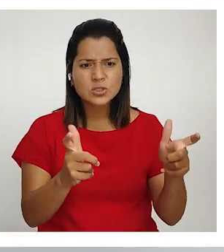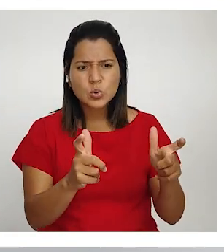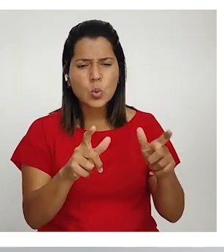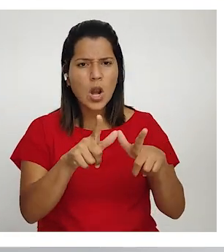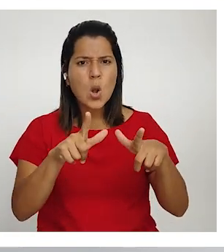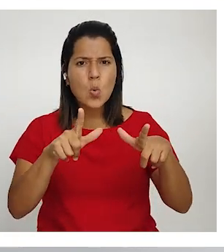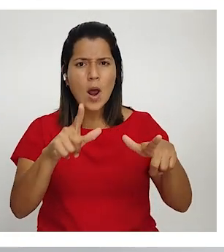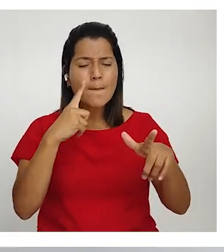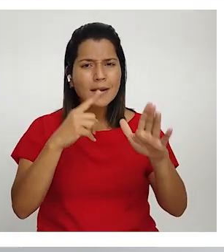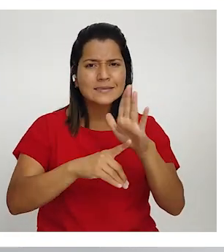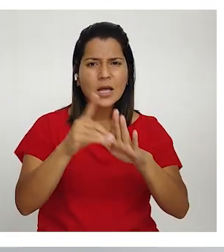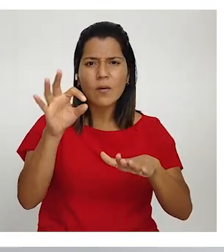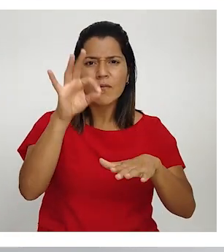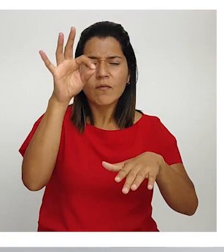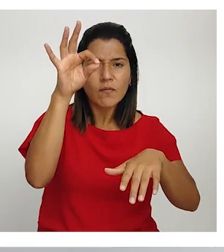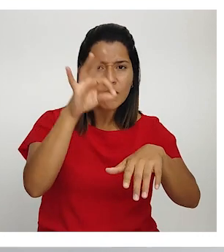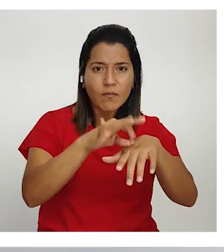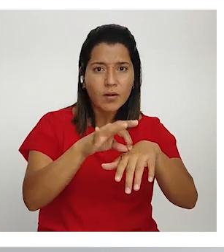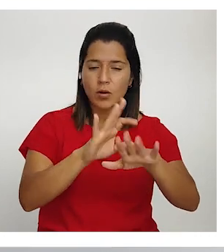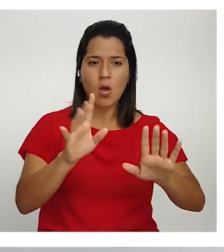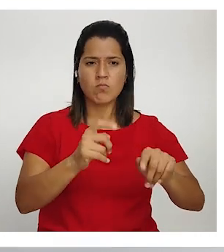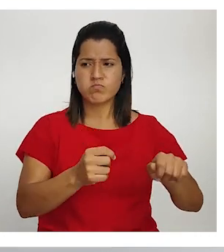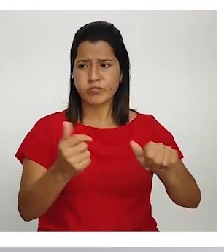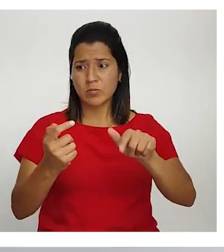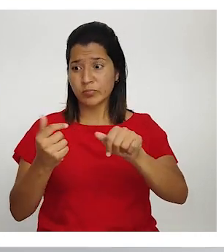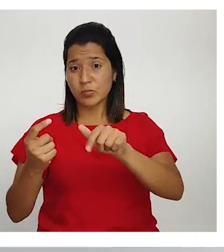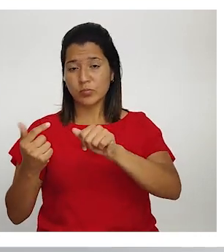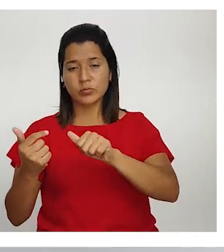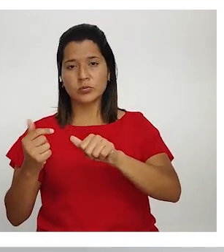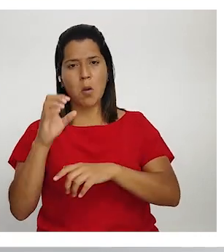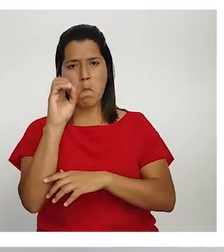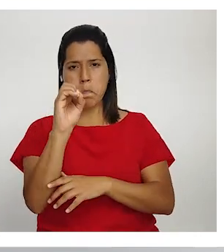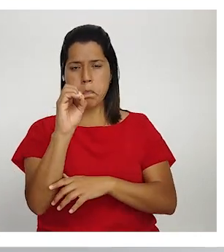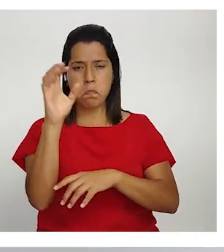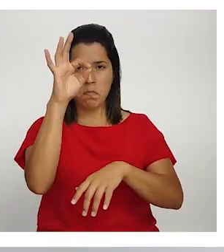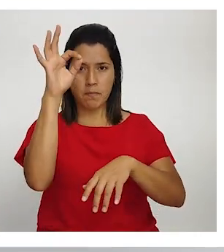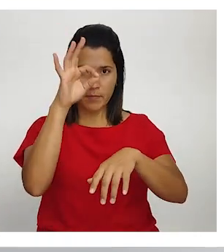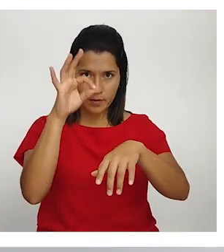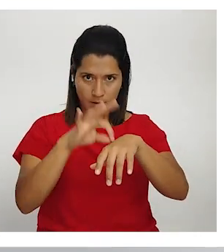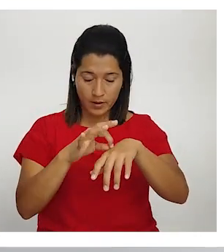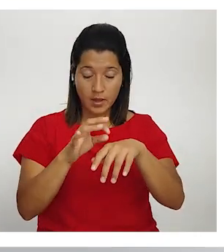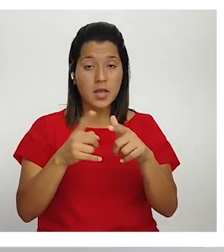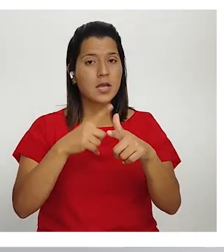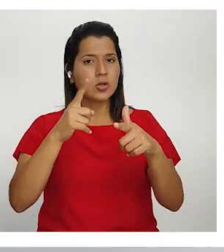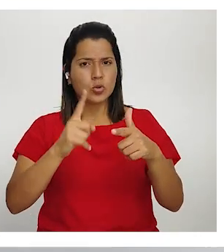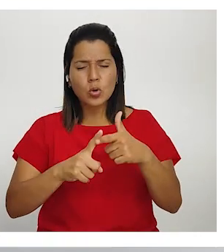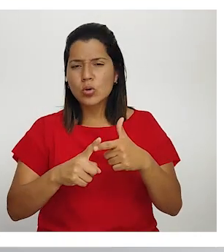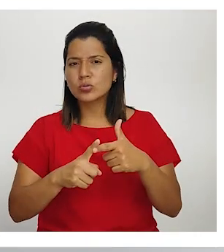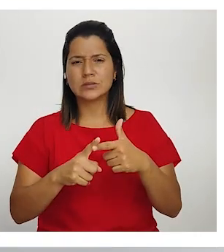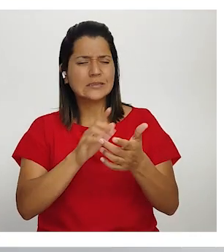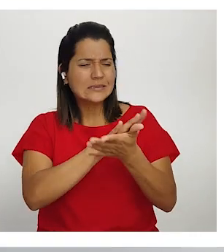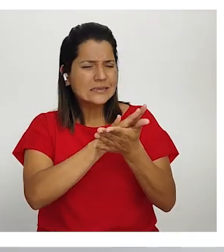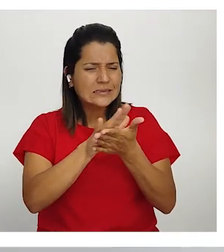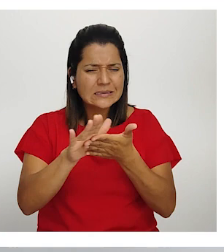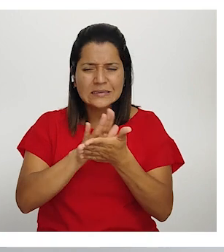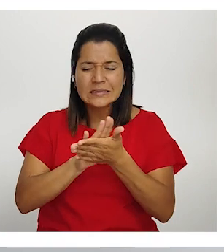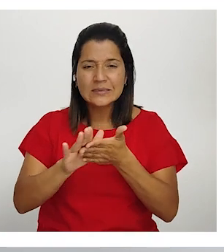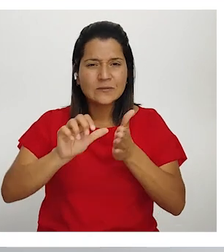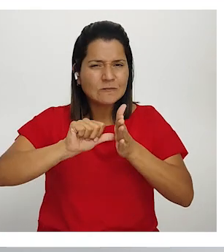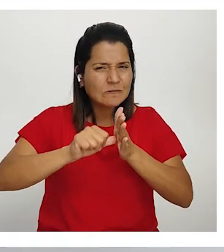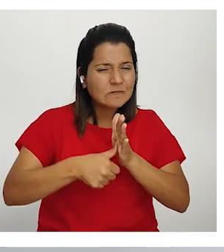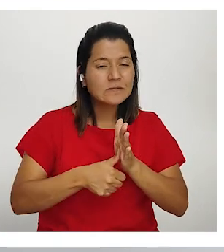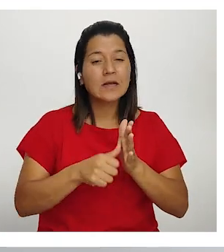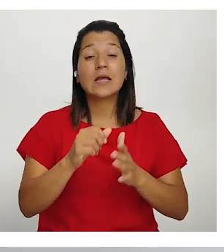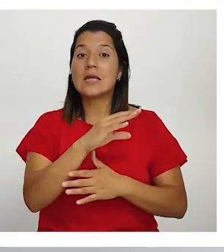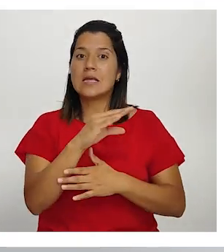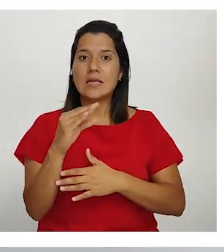eliminación de criaderos o posibles criaderos. Reforzar en este sentido toda ese tipo de limpieza que tenemos, que